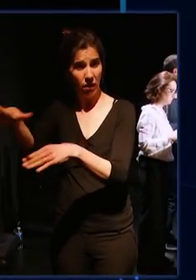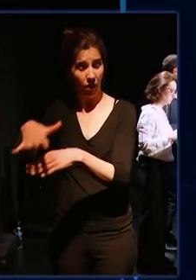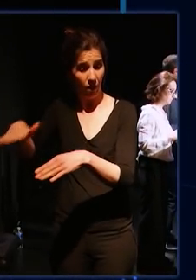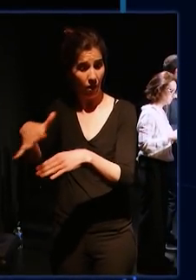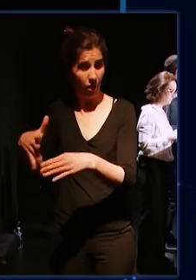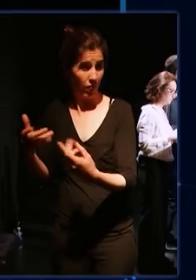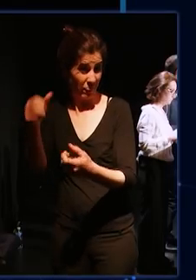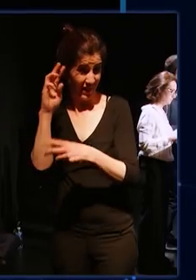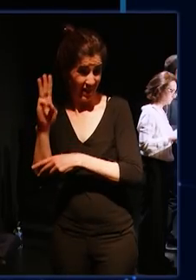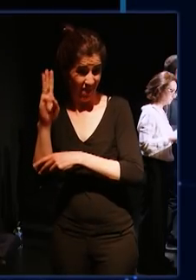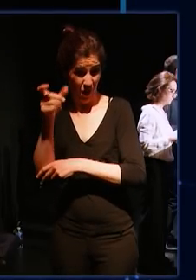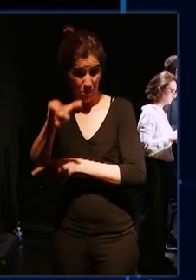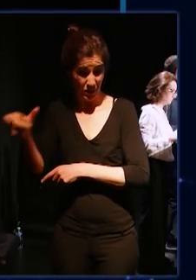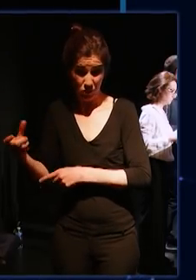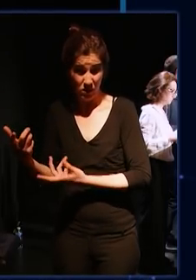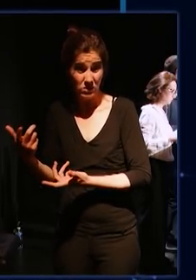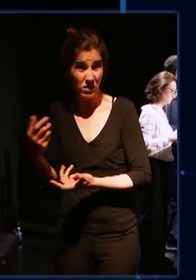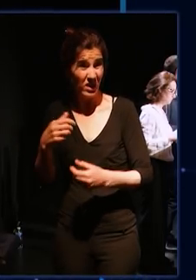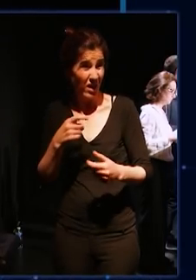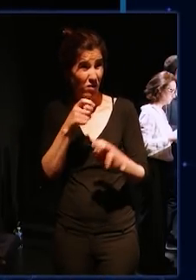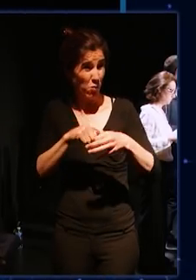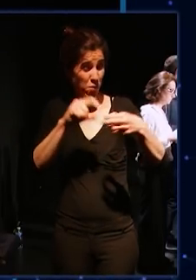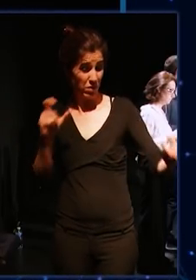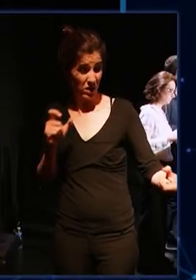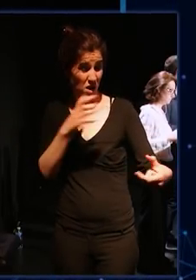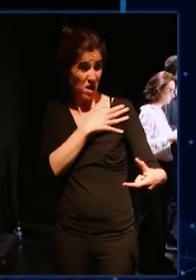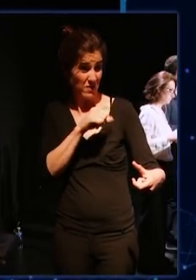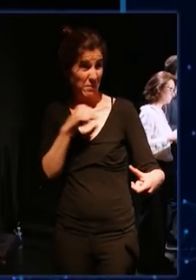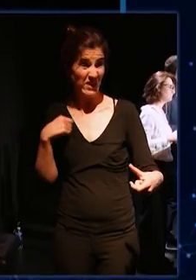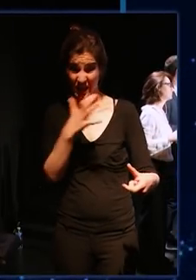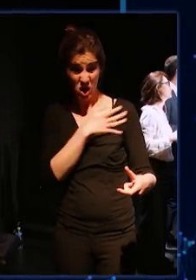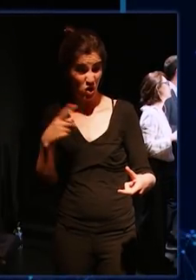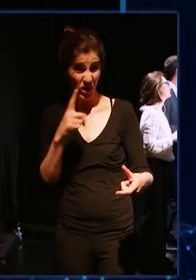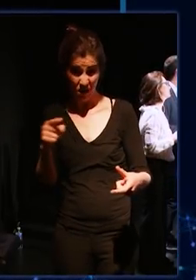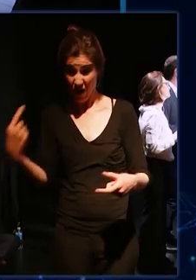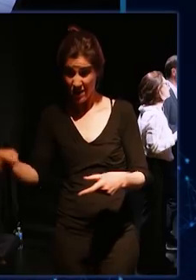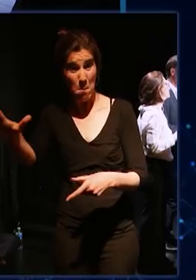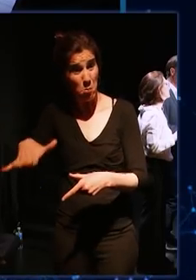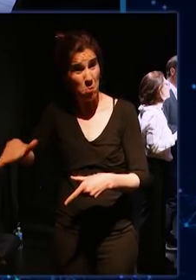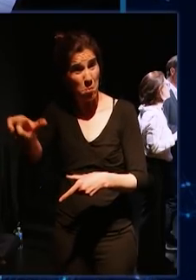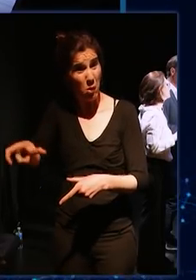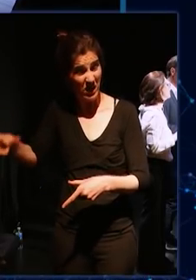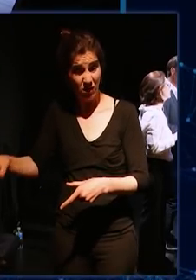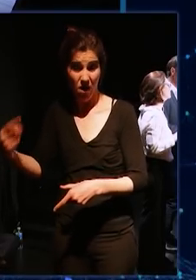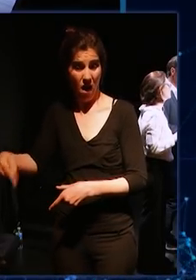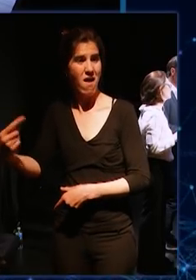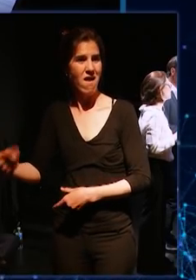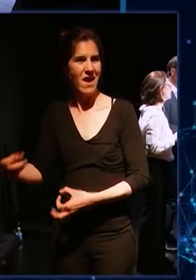independentista, tiene. Esa percepción existe. Vivir de espaldas a esos vecinos, no